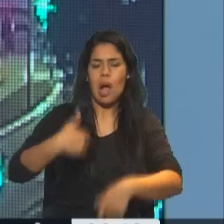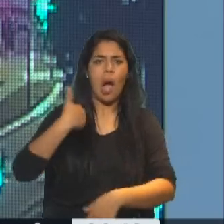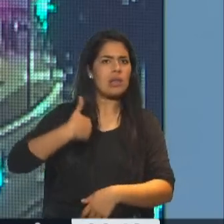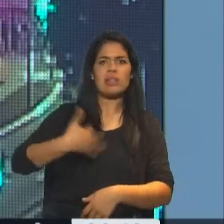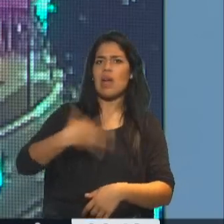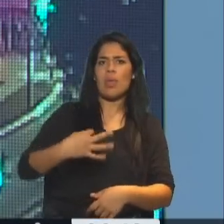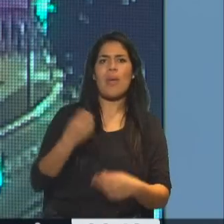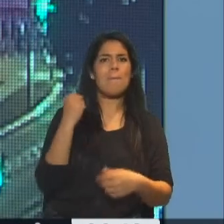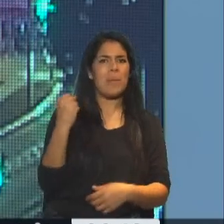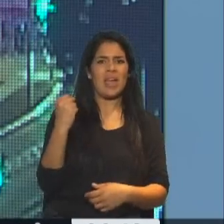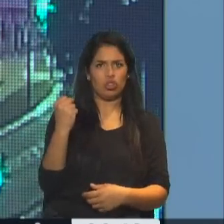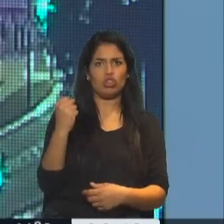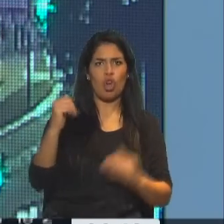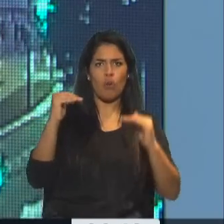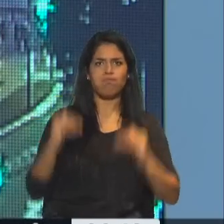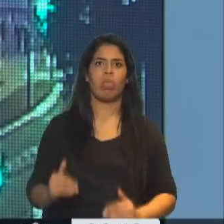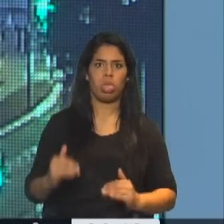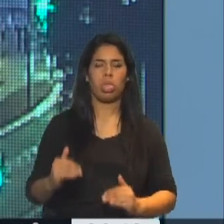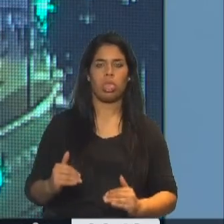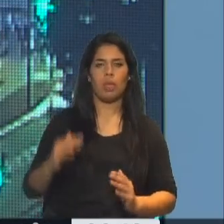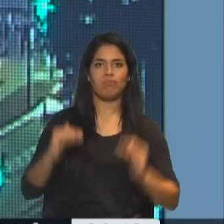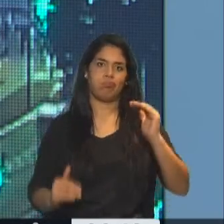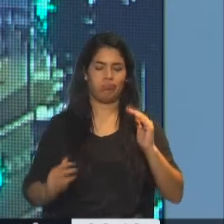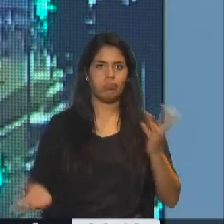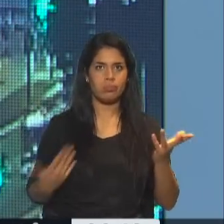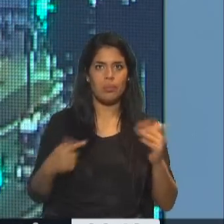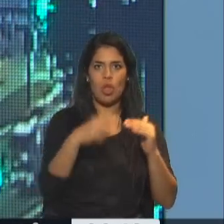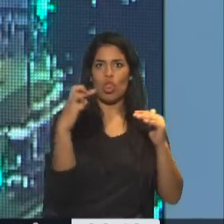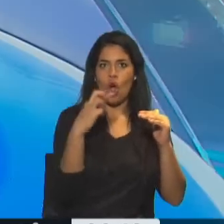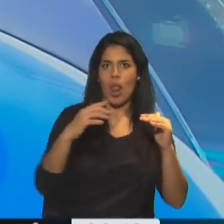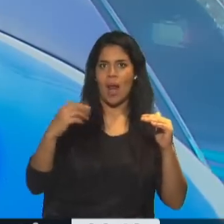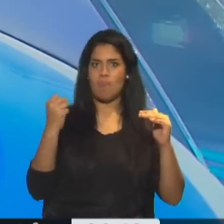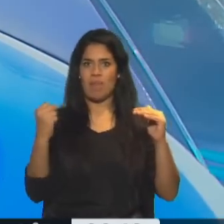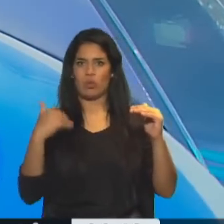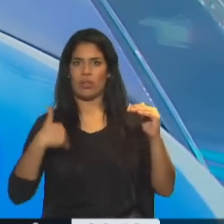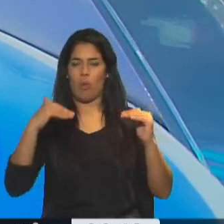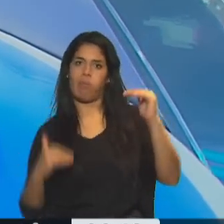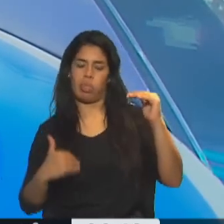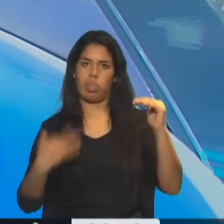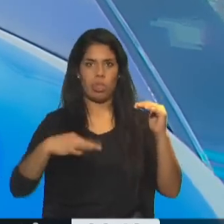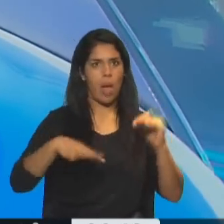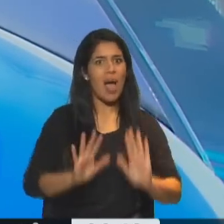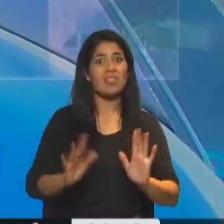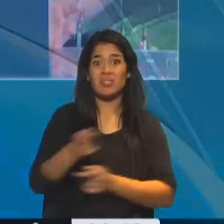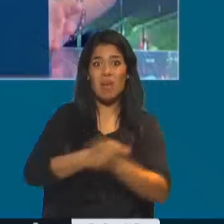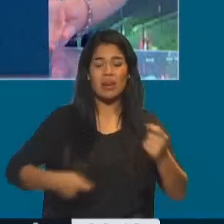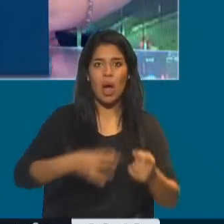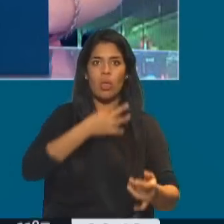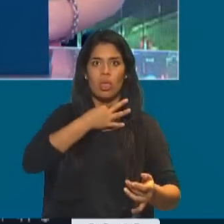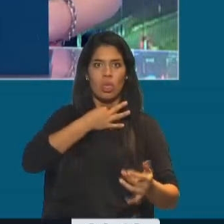Son realmente, es un panorama muy complicado. Hay un montón de aspectos muy complejos a solucionar.